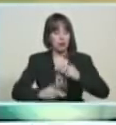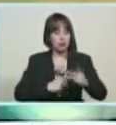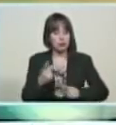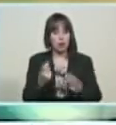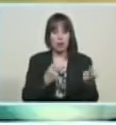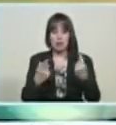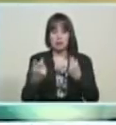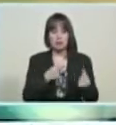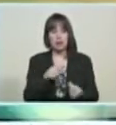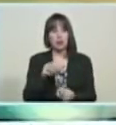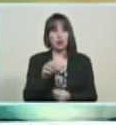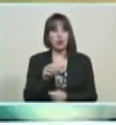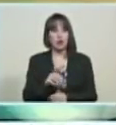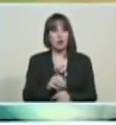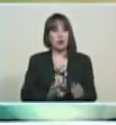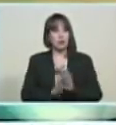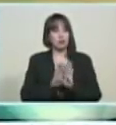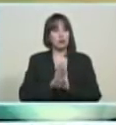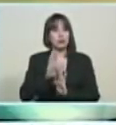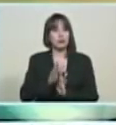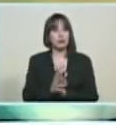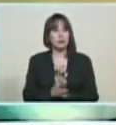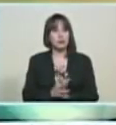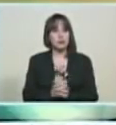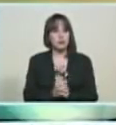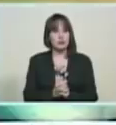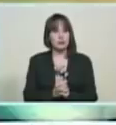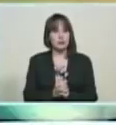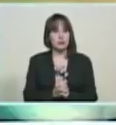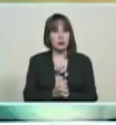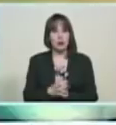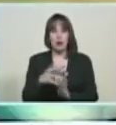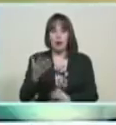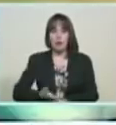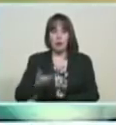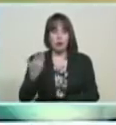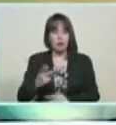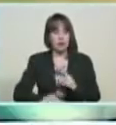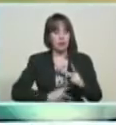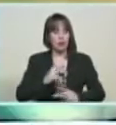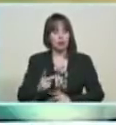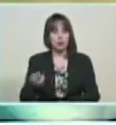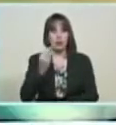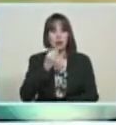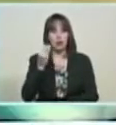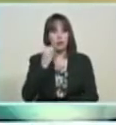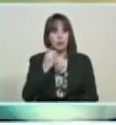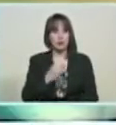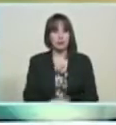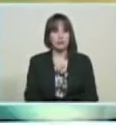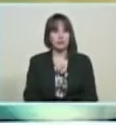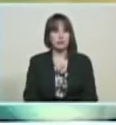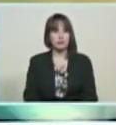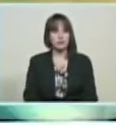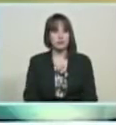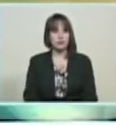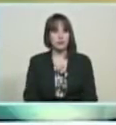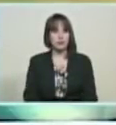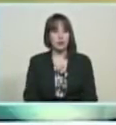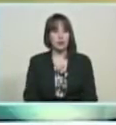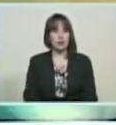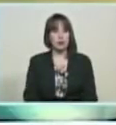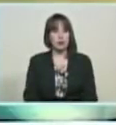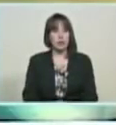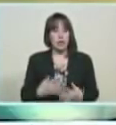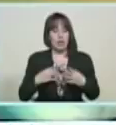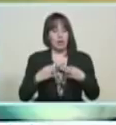crecimiento económico, a los sectores fundamentales de producción de alimentos, de ropa,